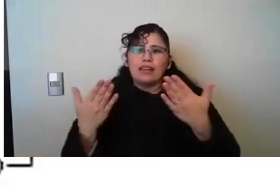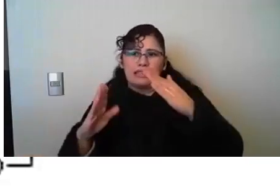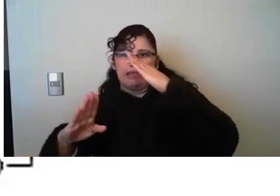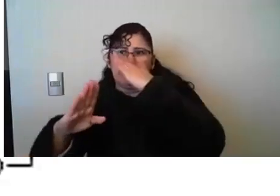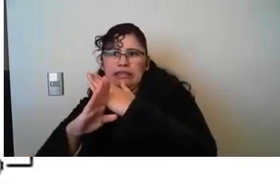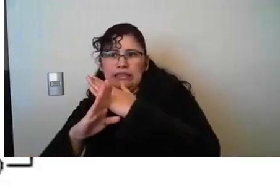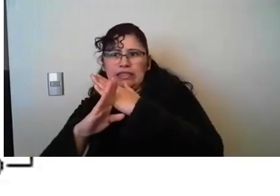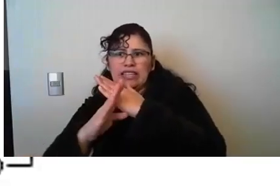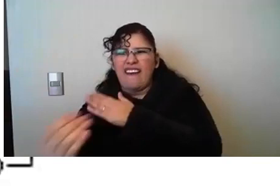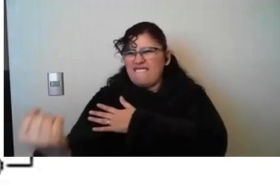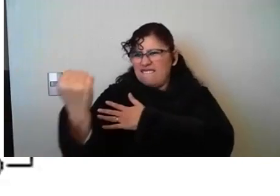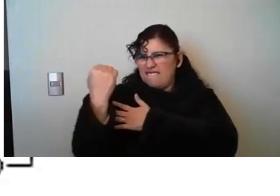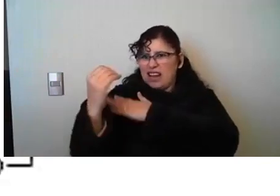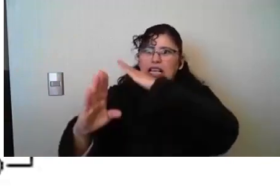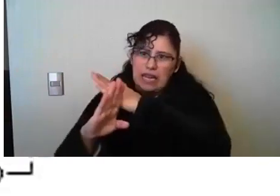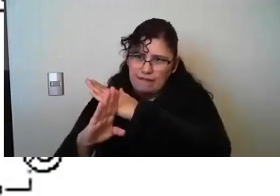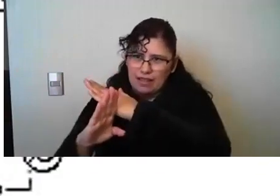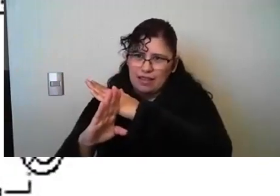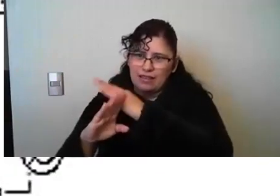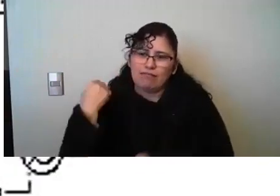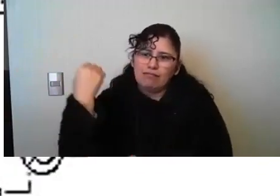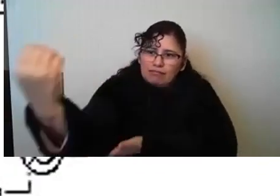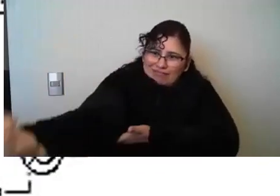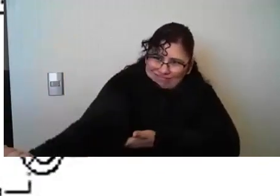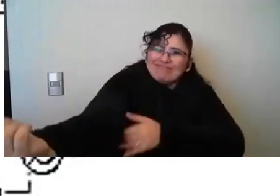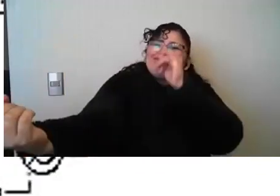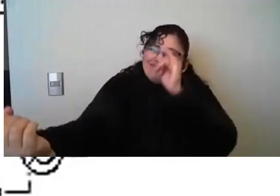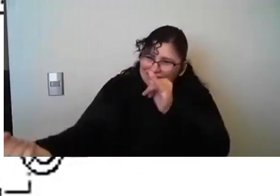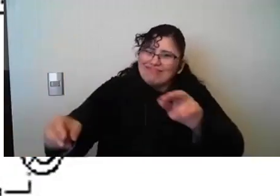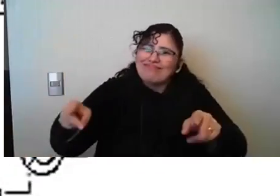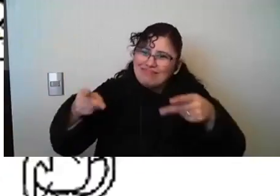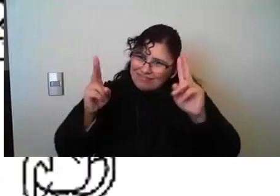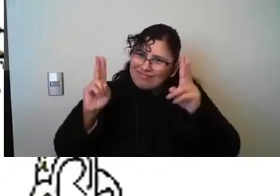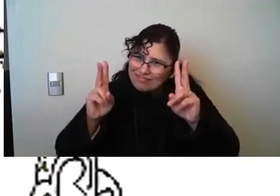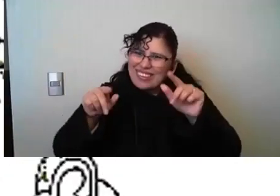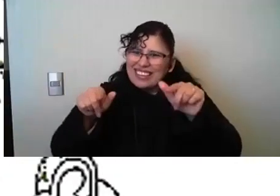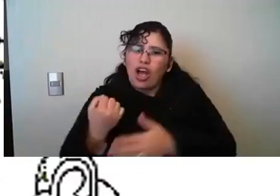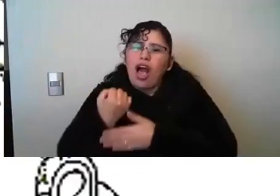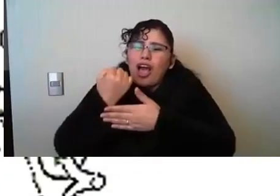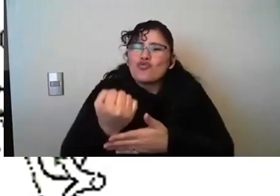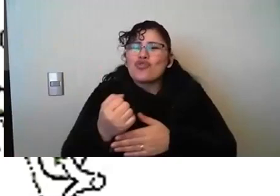flexores. Esto en función de mantener el equilibrio.